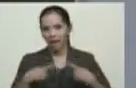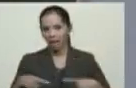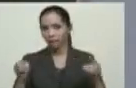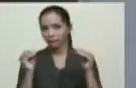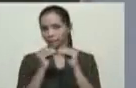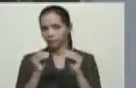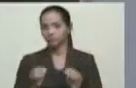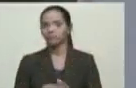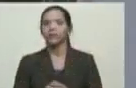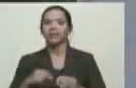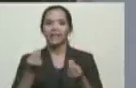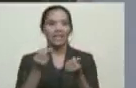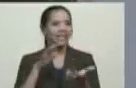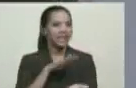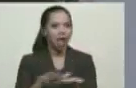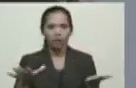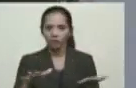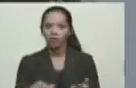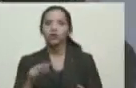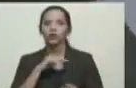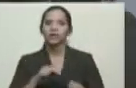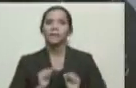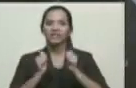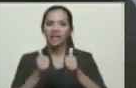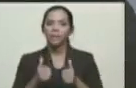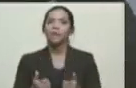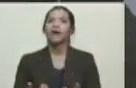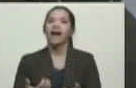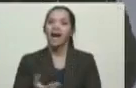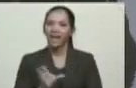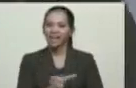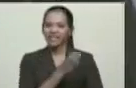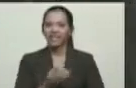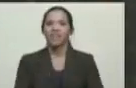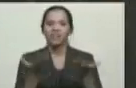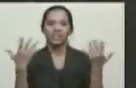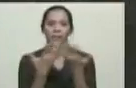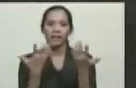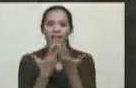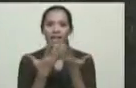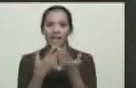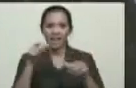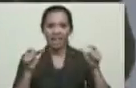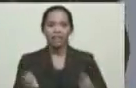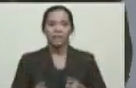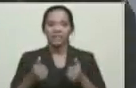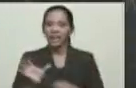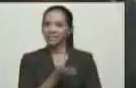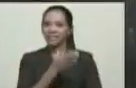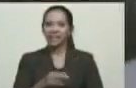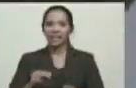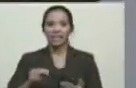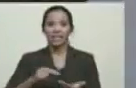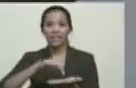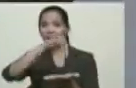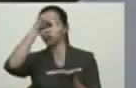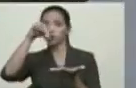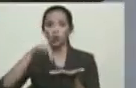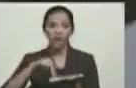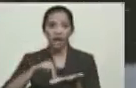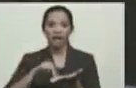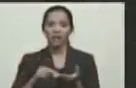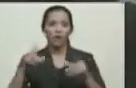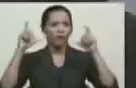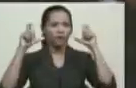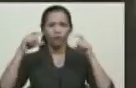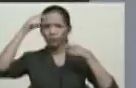gratuito, y cuando nosotros empezamos a cantar Levántate y Pelea, y la gente comienza a cantar el himno nacional, Cuando empezaron a cantar el himno nacional, comenzaron a salir fotos